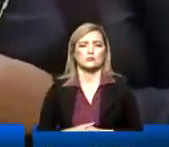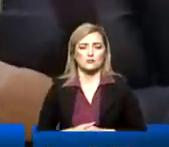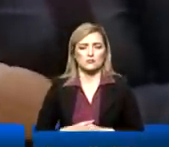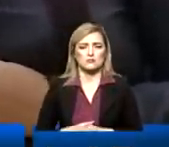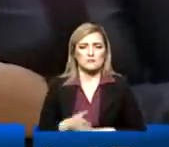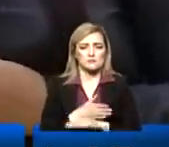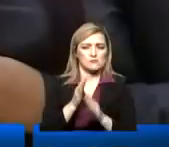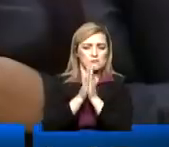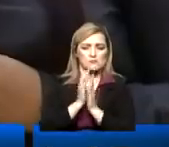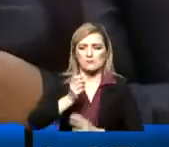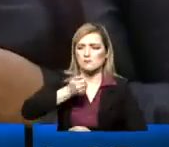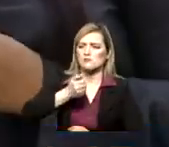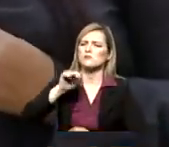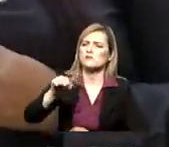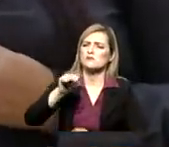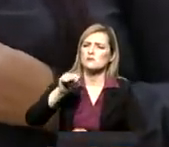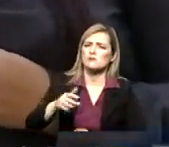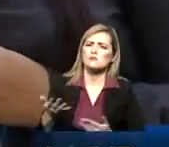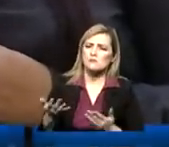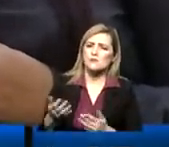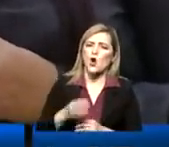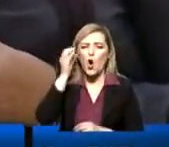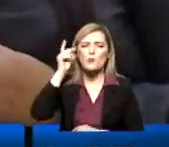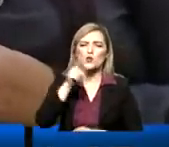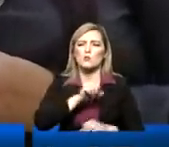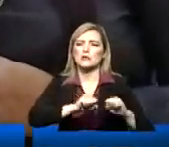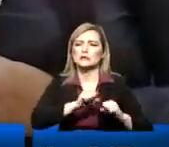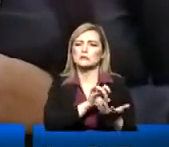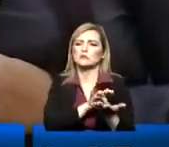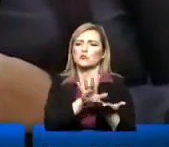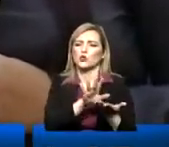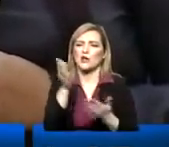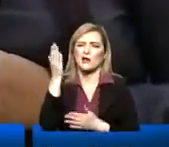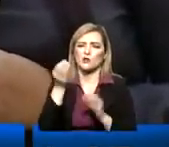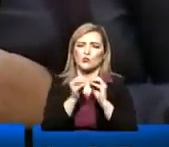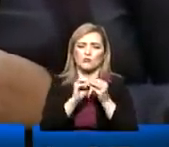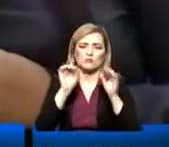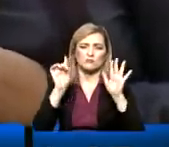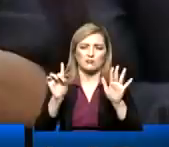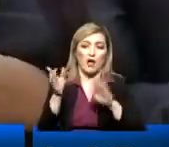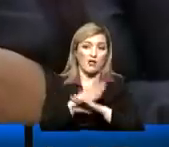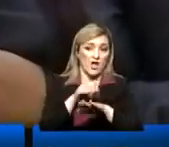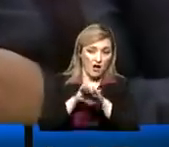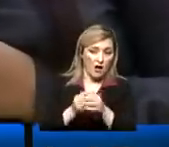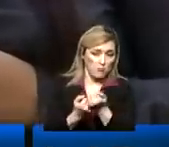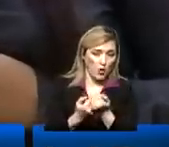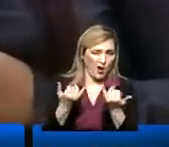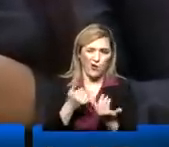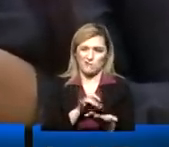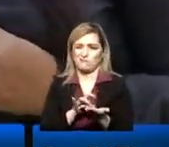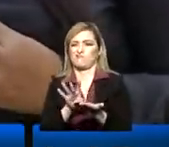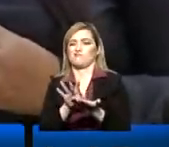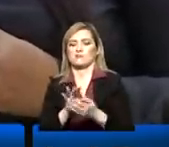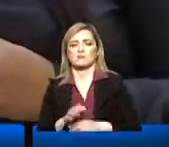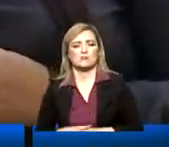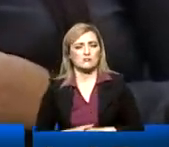una solicitud de entrevista para conocer su reacción en vista de la gestión que realiza el partido que inicialmente lo apoyó para su